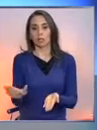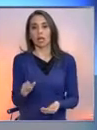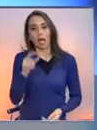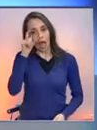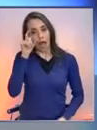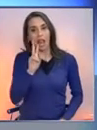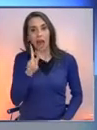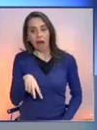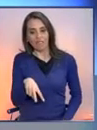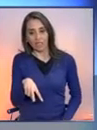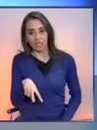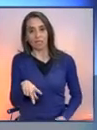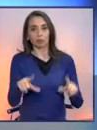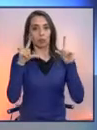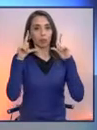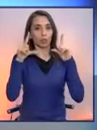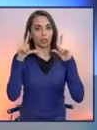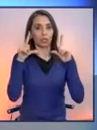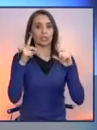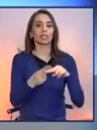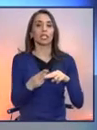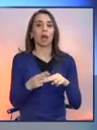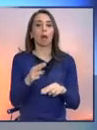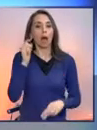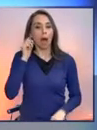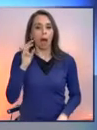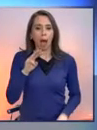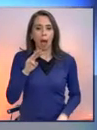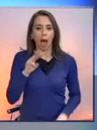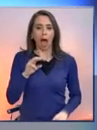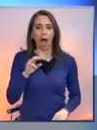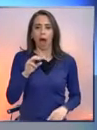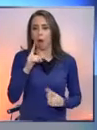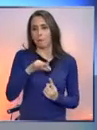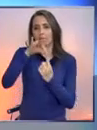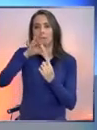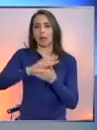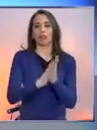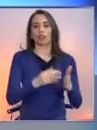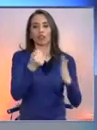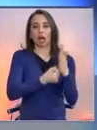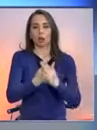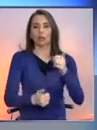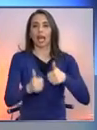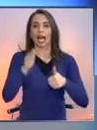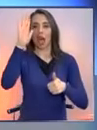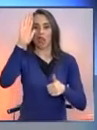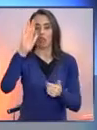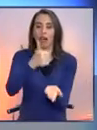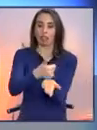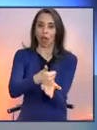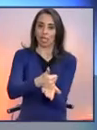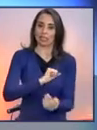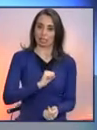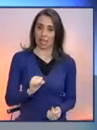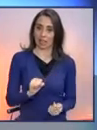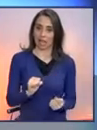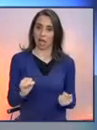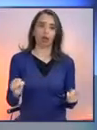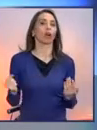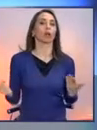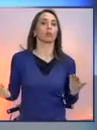Lavín. Son los protagonistas de la llamada madre de todas las batallas. Los candidatos a alcalde en Santiago confrontan sus